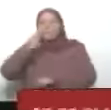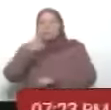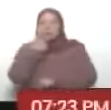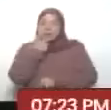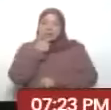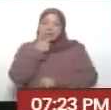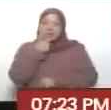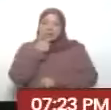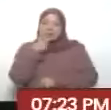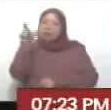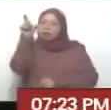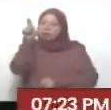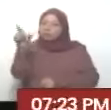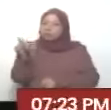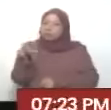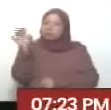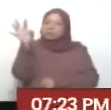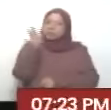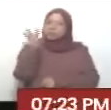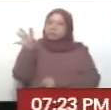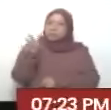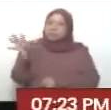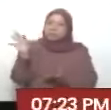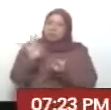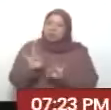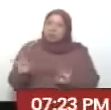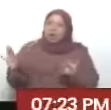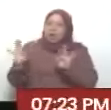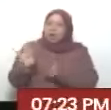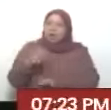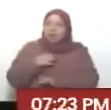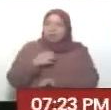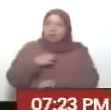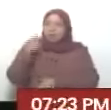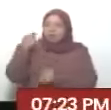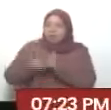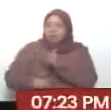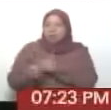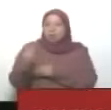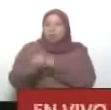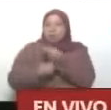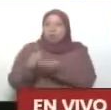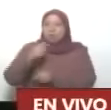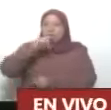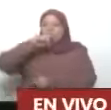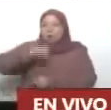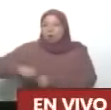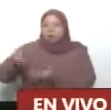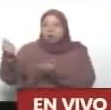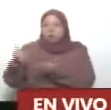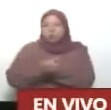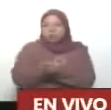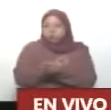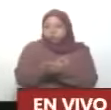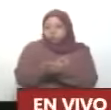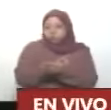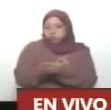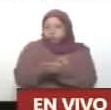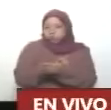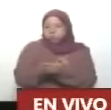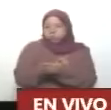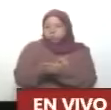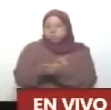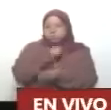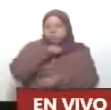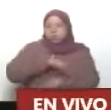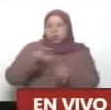Guayana, que hay que quererla. Nadie la puede asesinar como Herodes, tratando de asesinar a